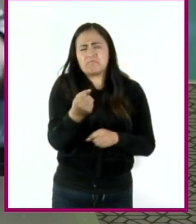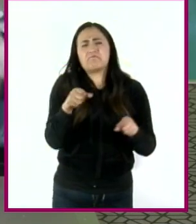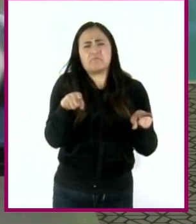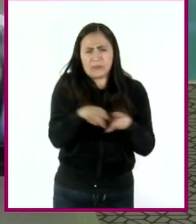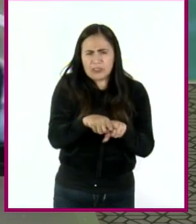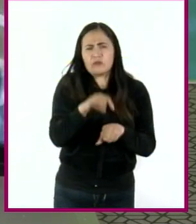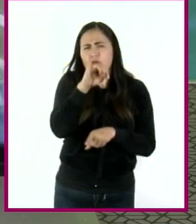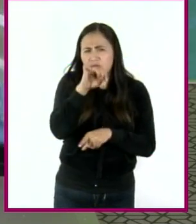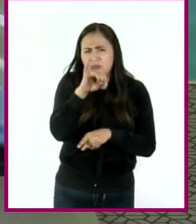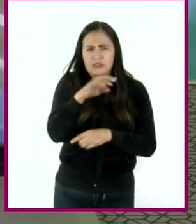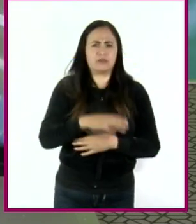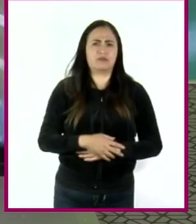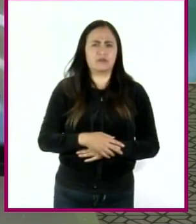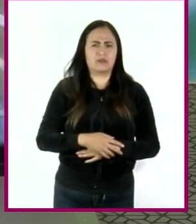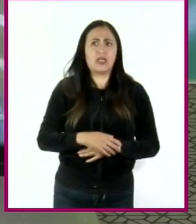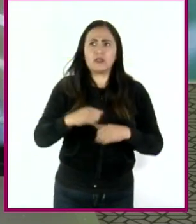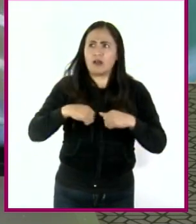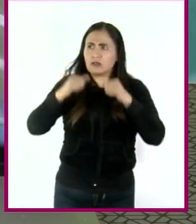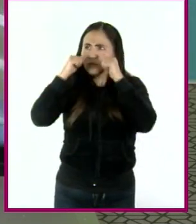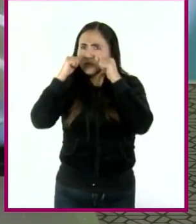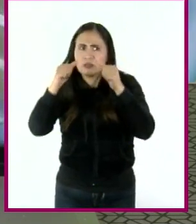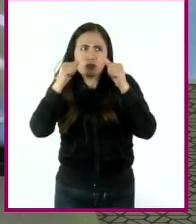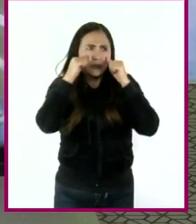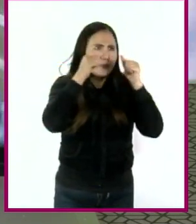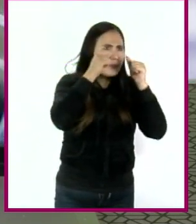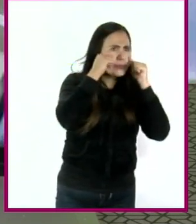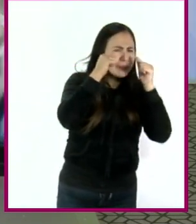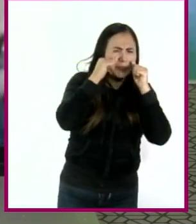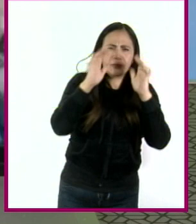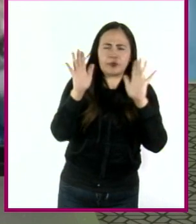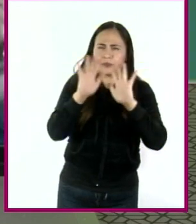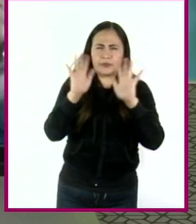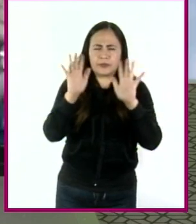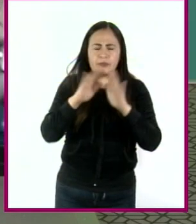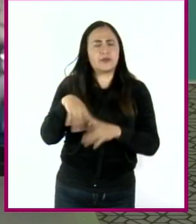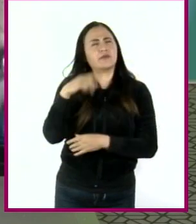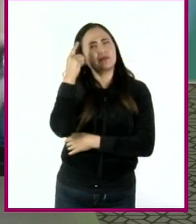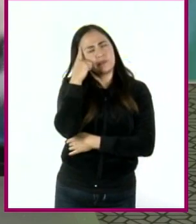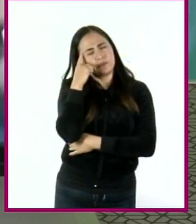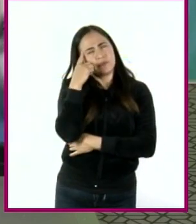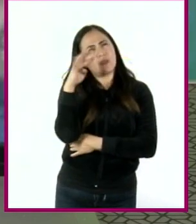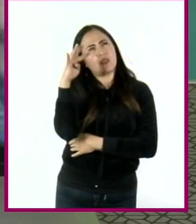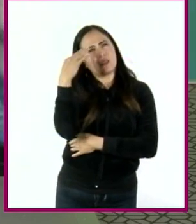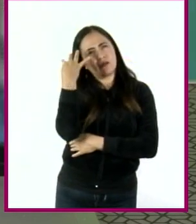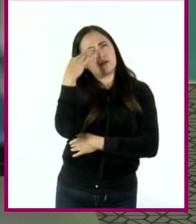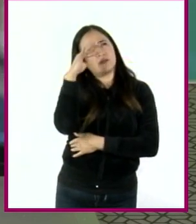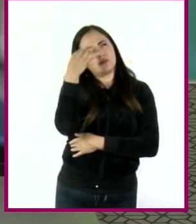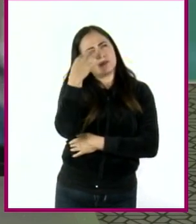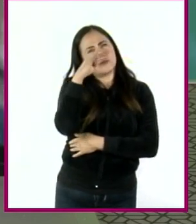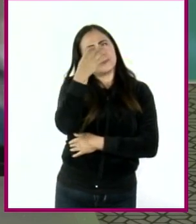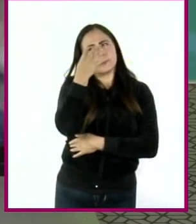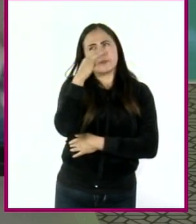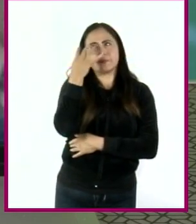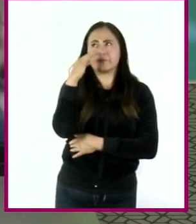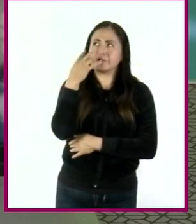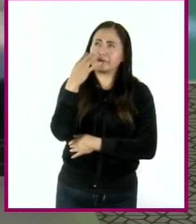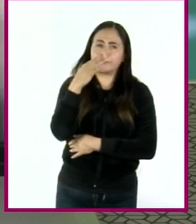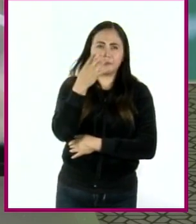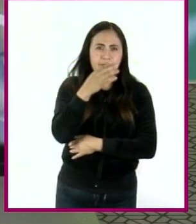El tiempo en que uno no está poniendo atención en algo, sino que está simplemente